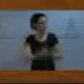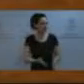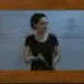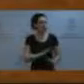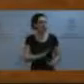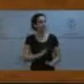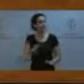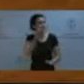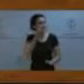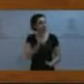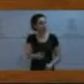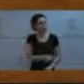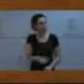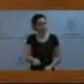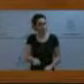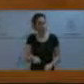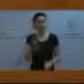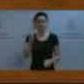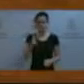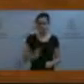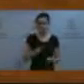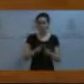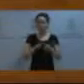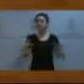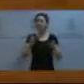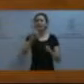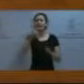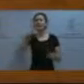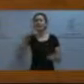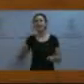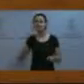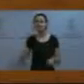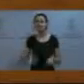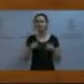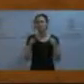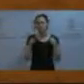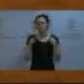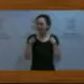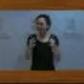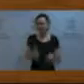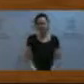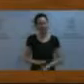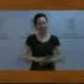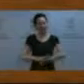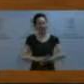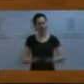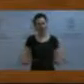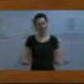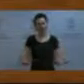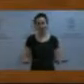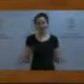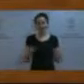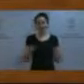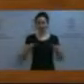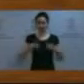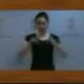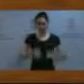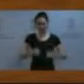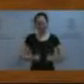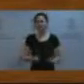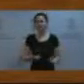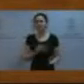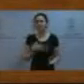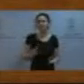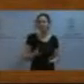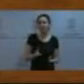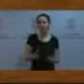credibilidad, la que ustedes, en este asunto del ERA, han perdido. Desde nuestro grupo nos resistimos a que